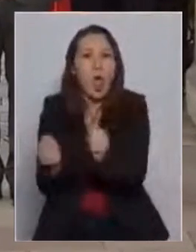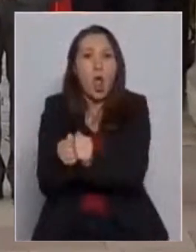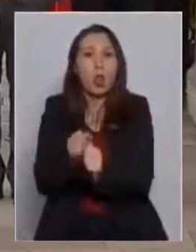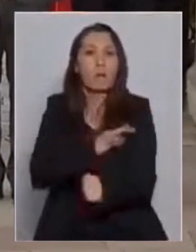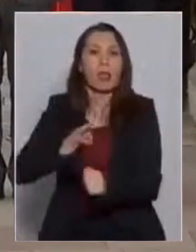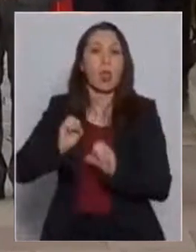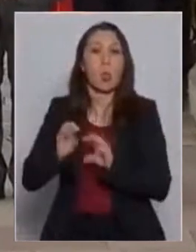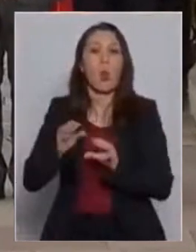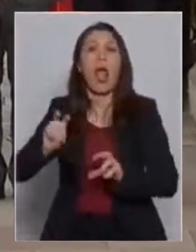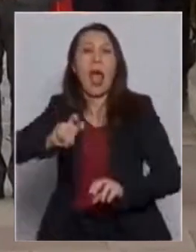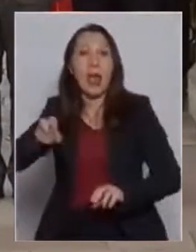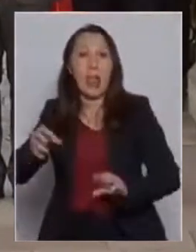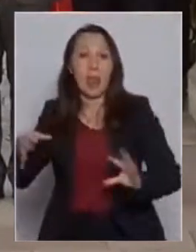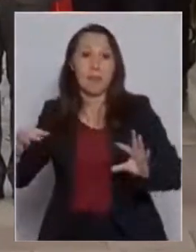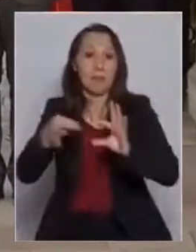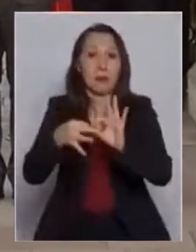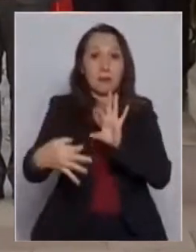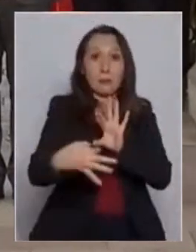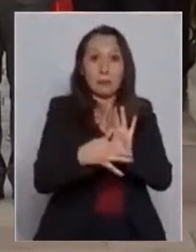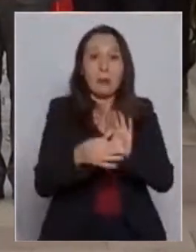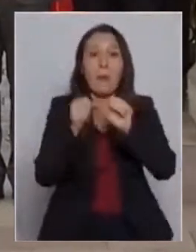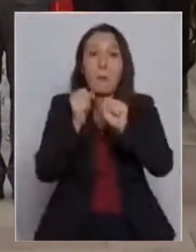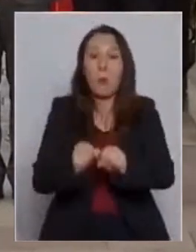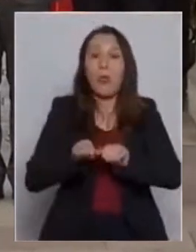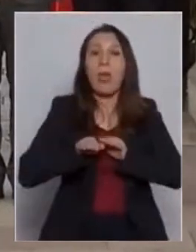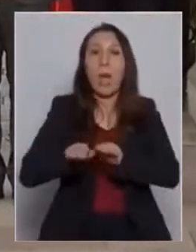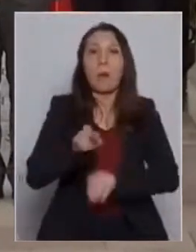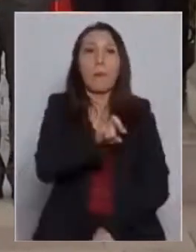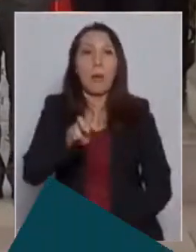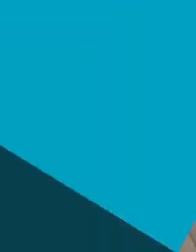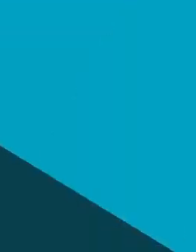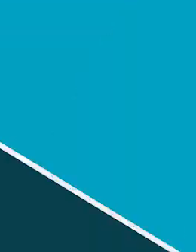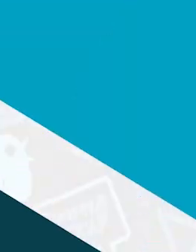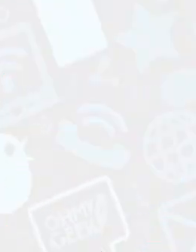apoyar a los padres, a contener a las familias que están viviendo una situación